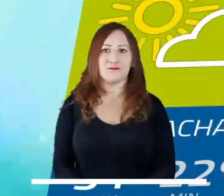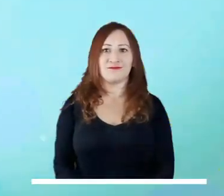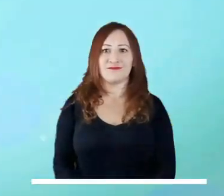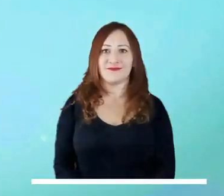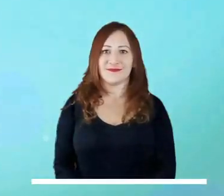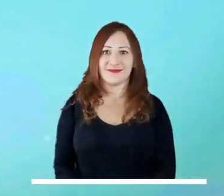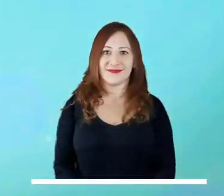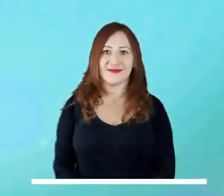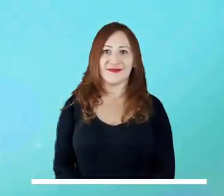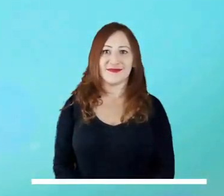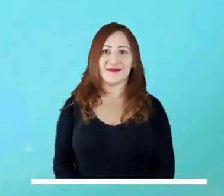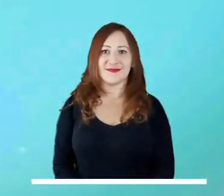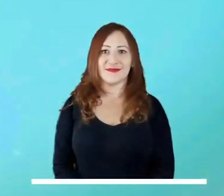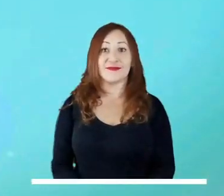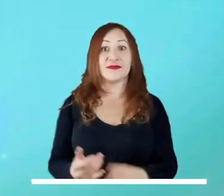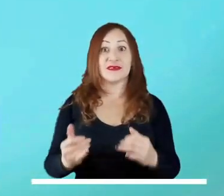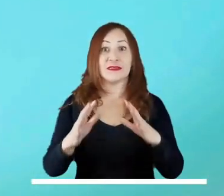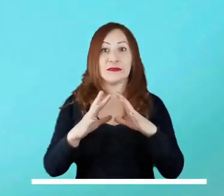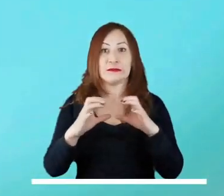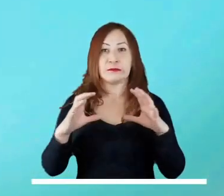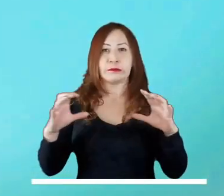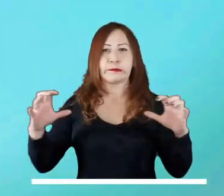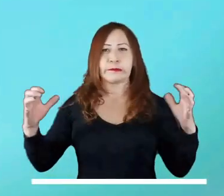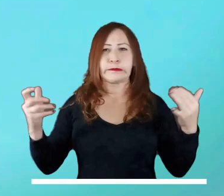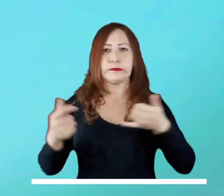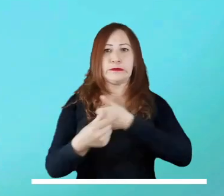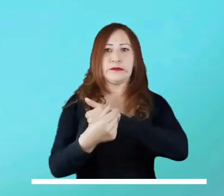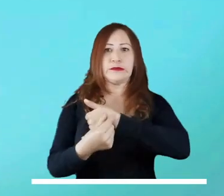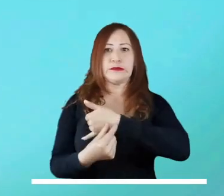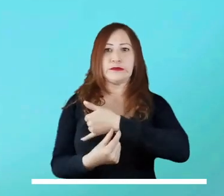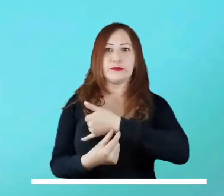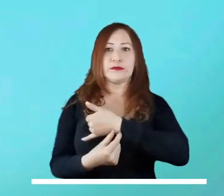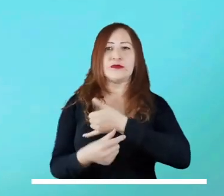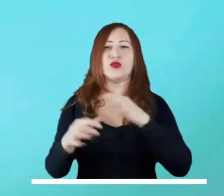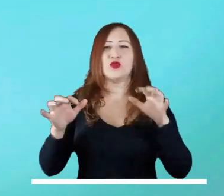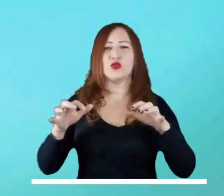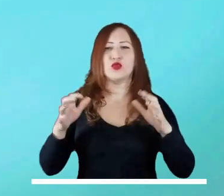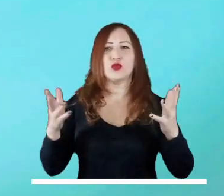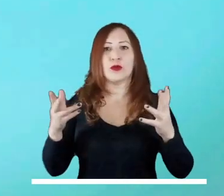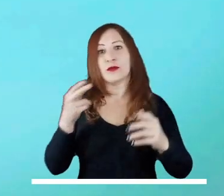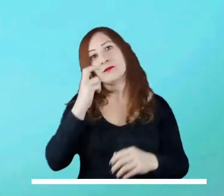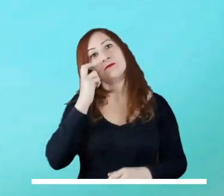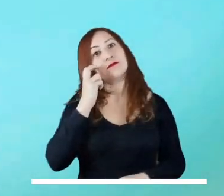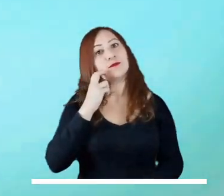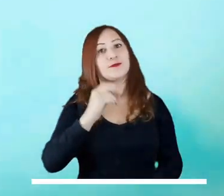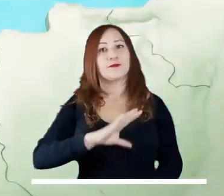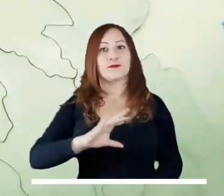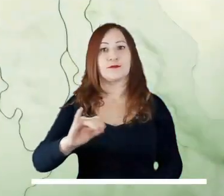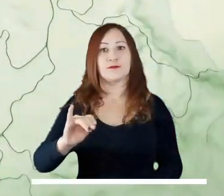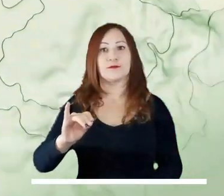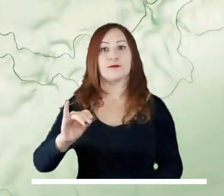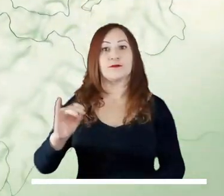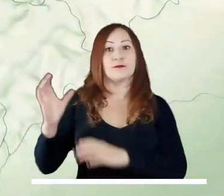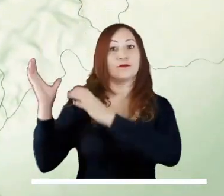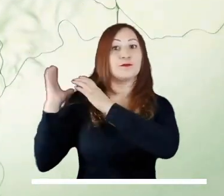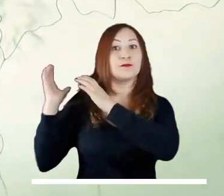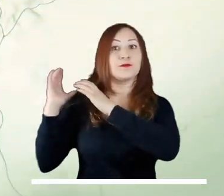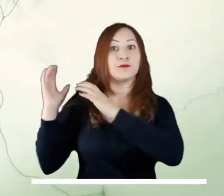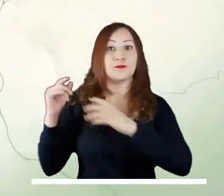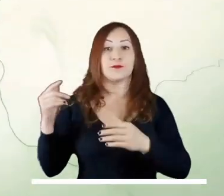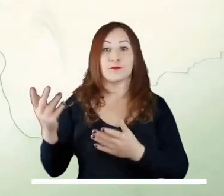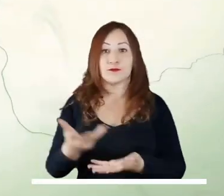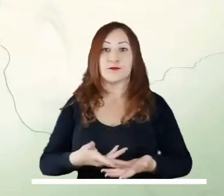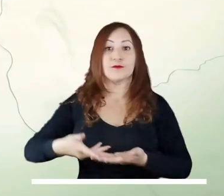Asimismo, el archipiélago de San Andrés y Providencia espera un cielo parcialmente nublado y una mañana sin lluvias importantes.